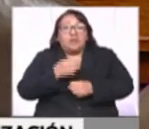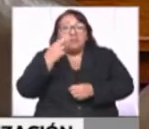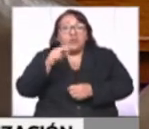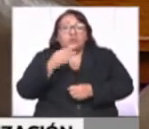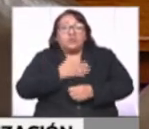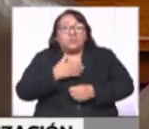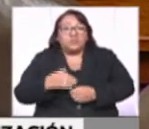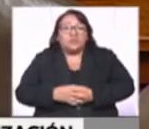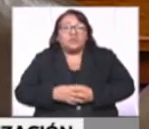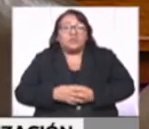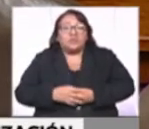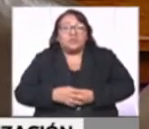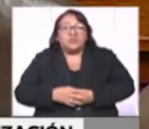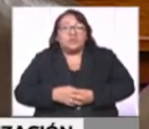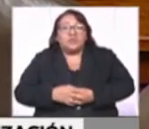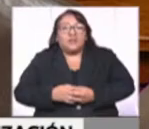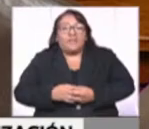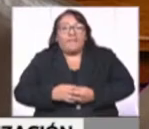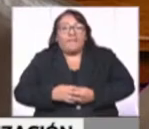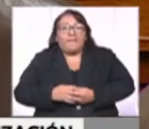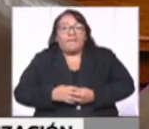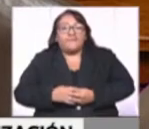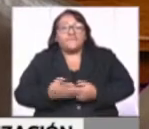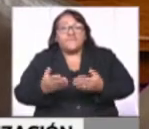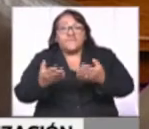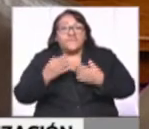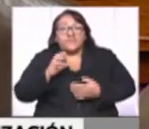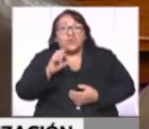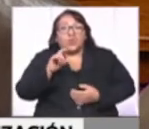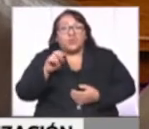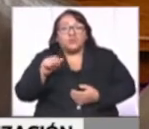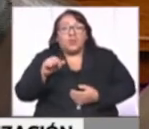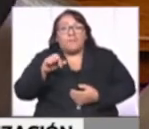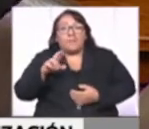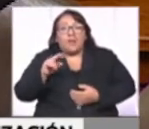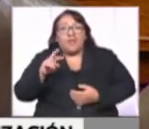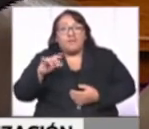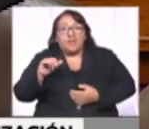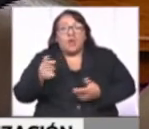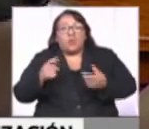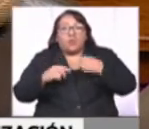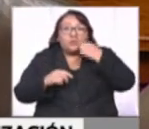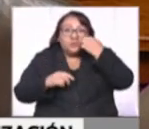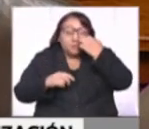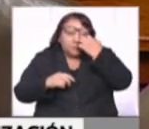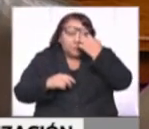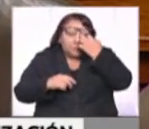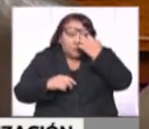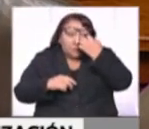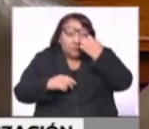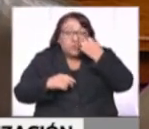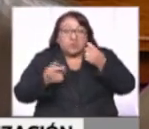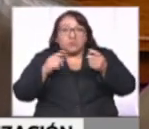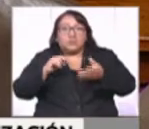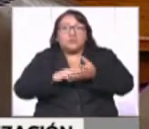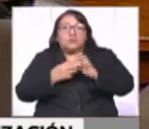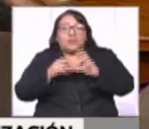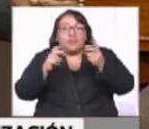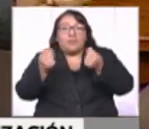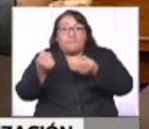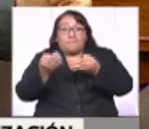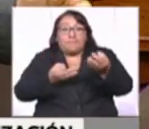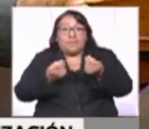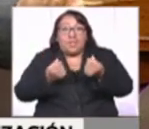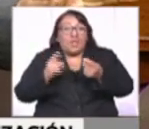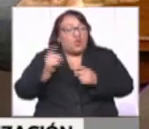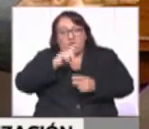presidente, considero yo y pido cuestión previa, cuando se tratan de recursos económicos, tiene que pasar por la